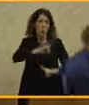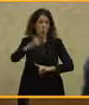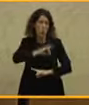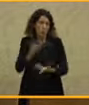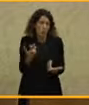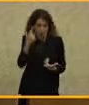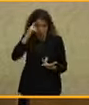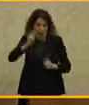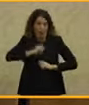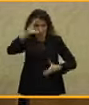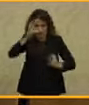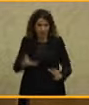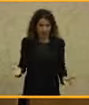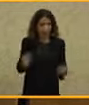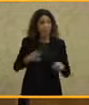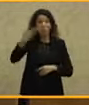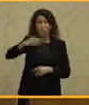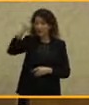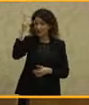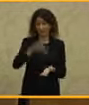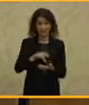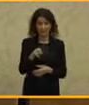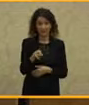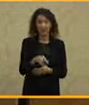volviendo loco. Ah, y lo más importante,